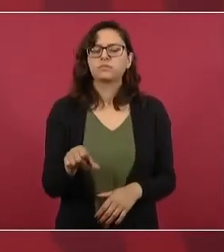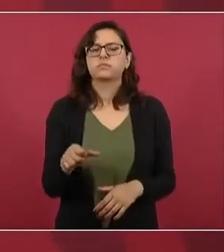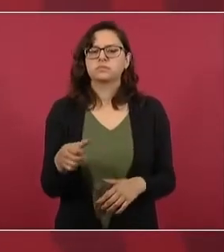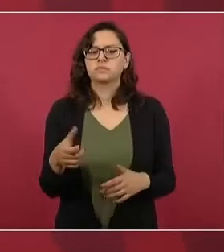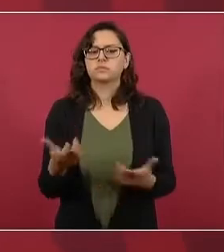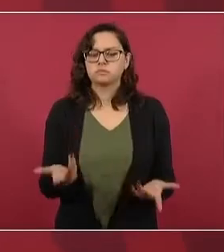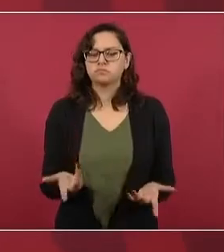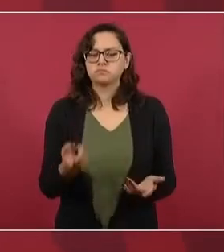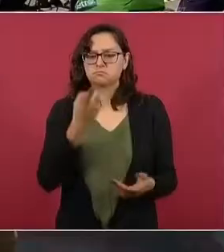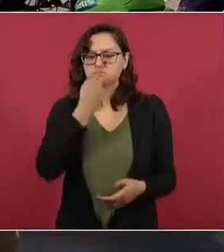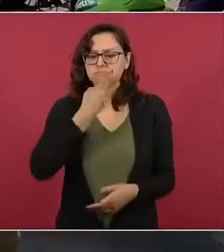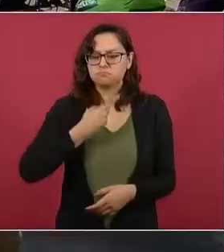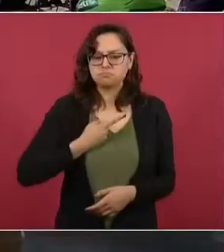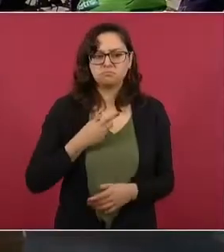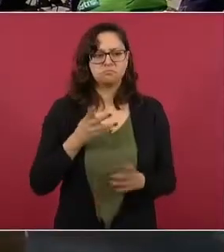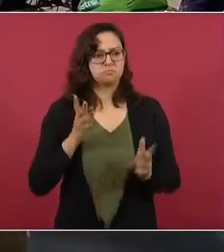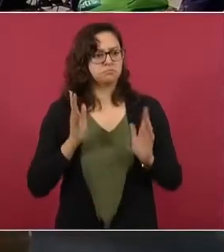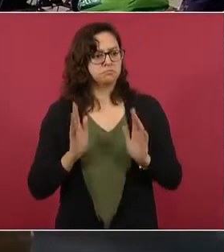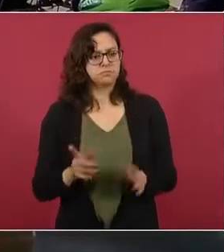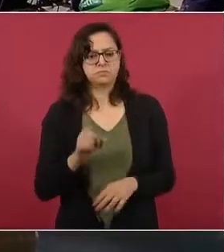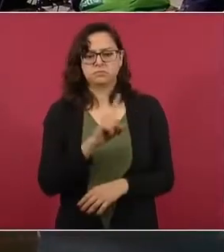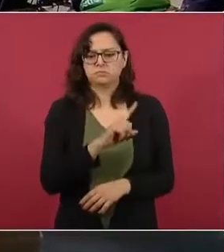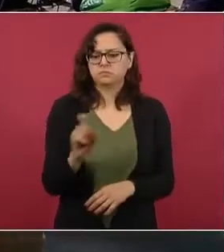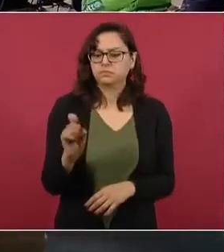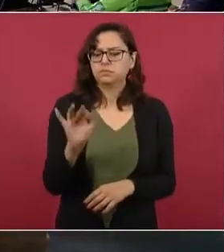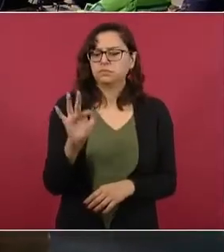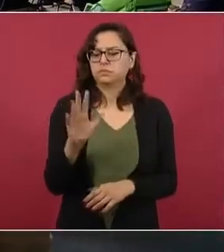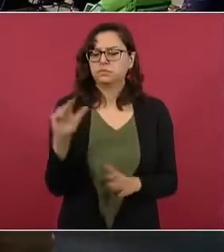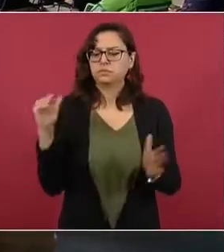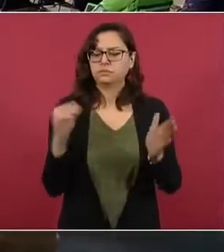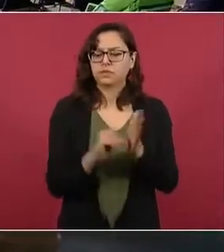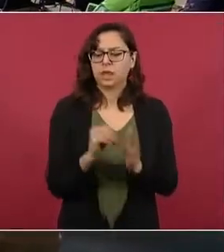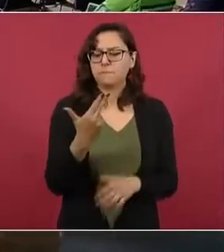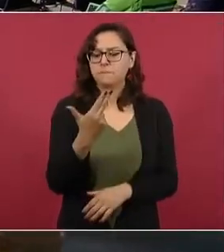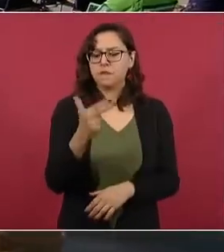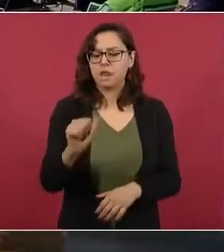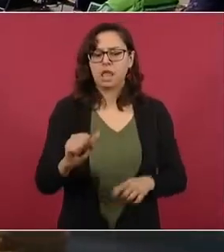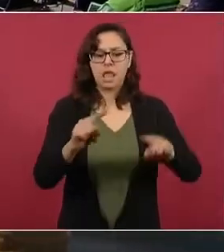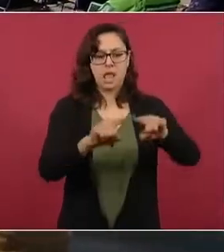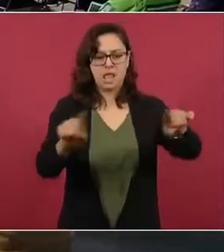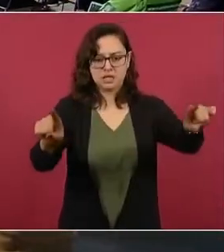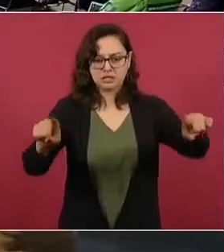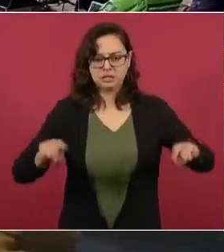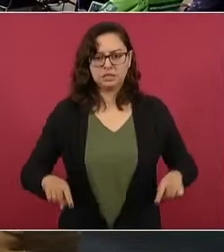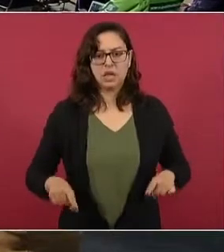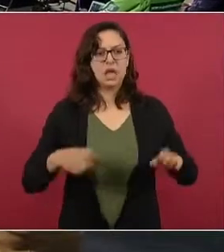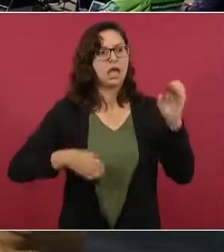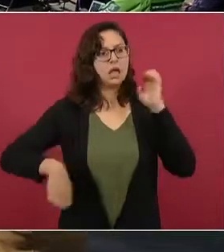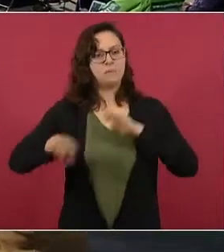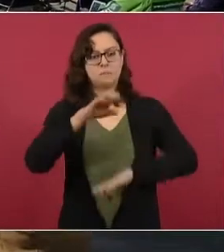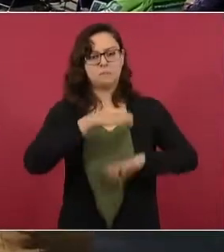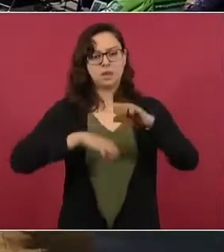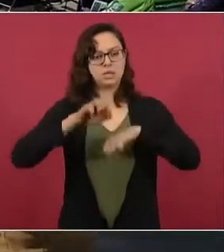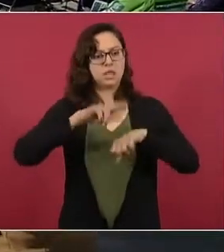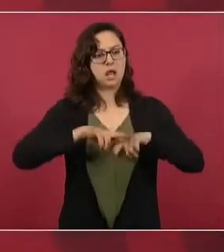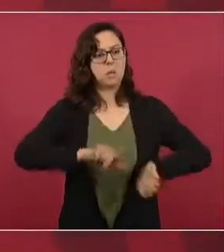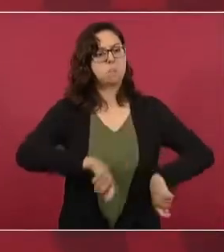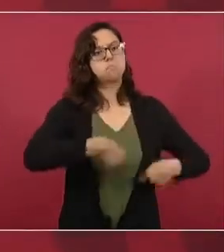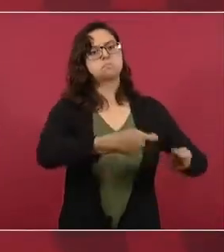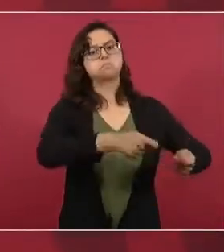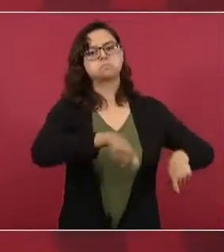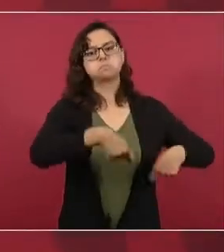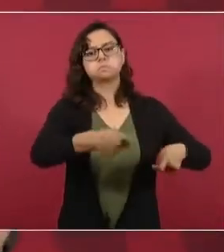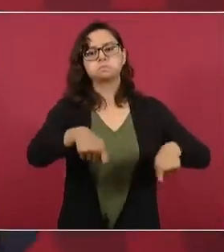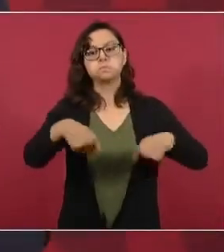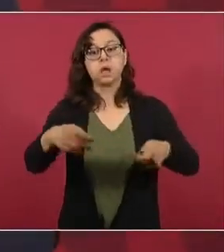entregaron 150,000 hectáreas en el gobierno pasado a algunas empresas. Eso se tiene que revisar y se tiene que ver